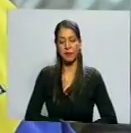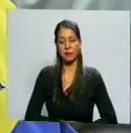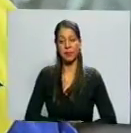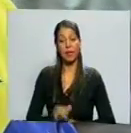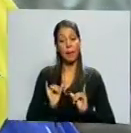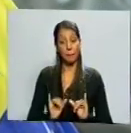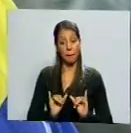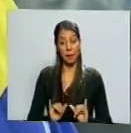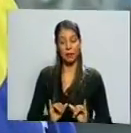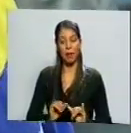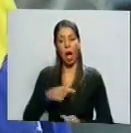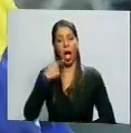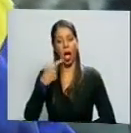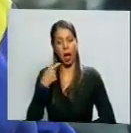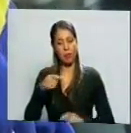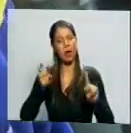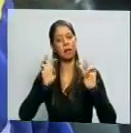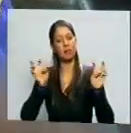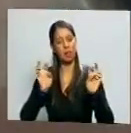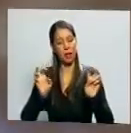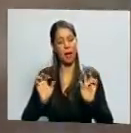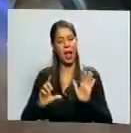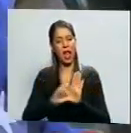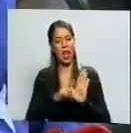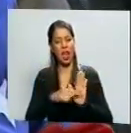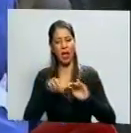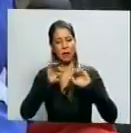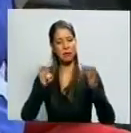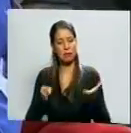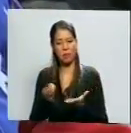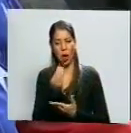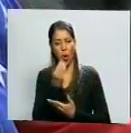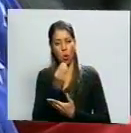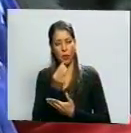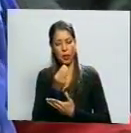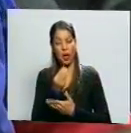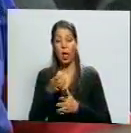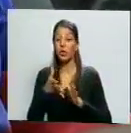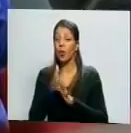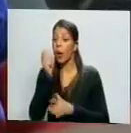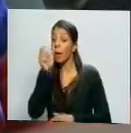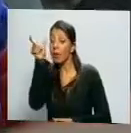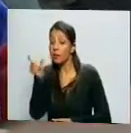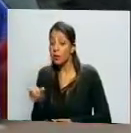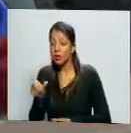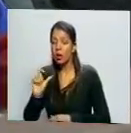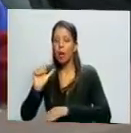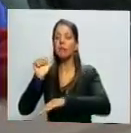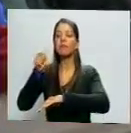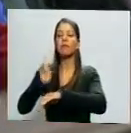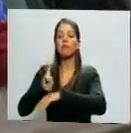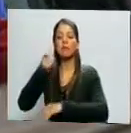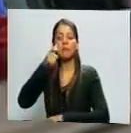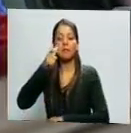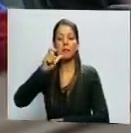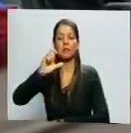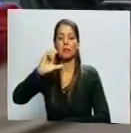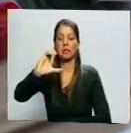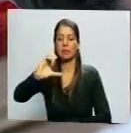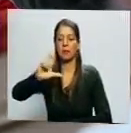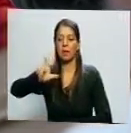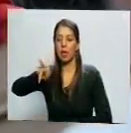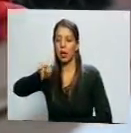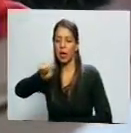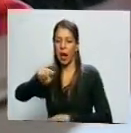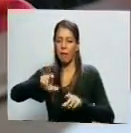Asimismo, uno de los aspectos centrales de esta ley es el fiscal CLAP, cuyo papel principal es el ataque a las